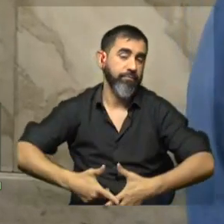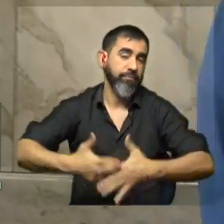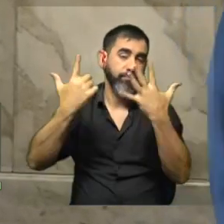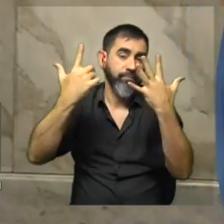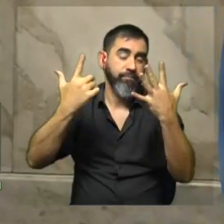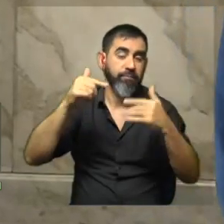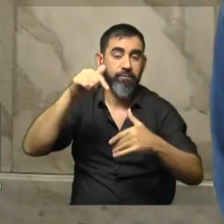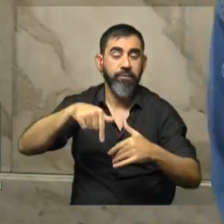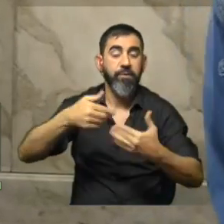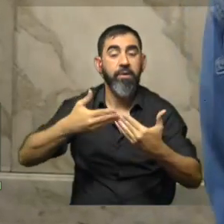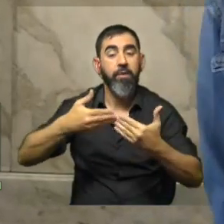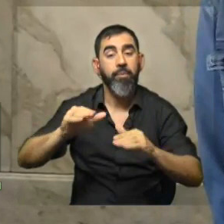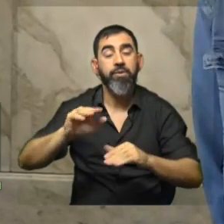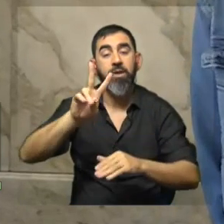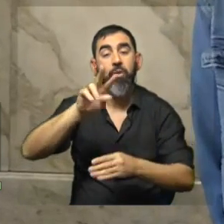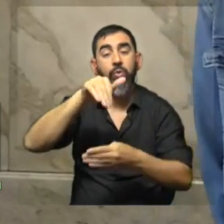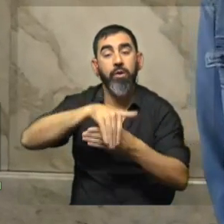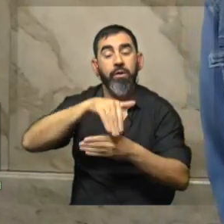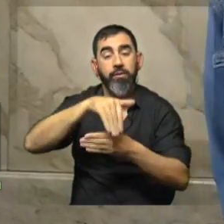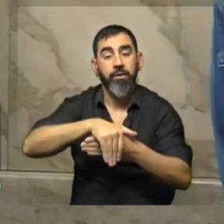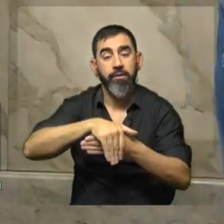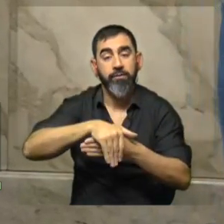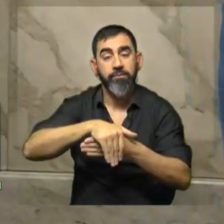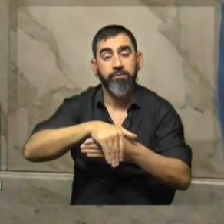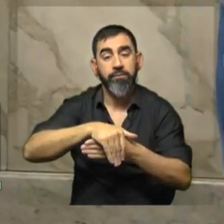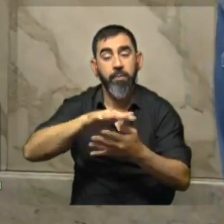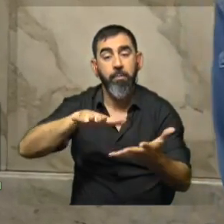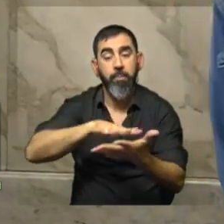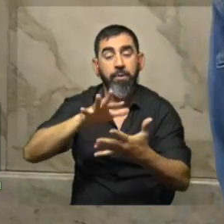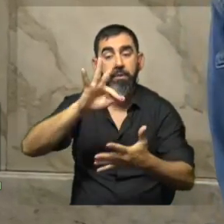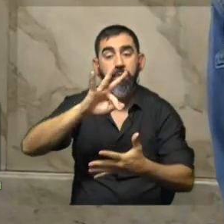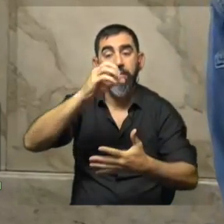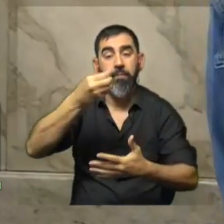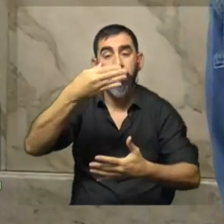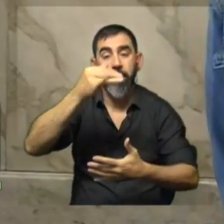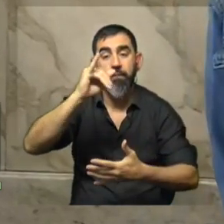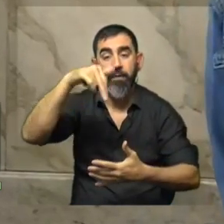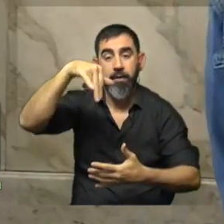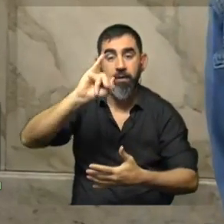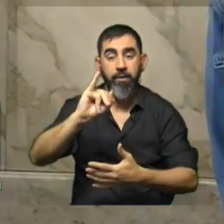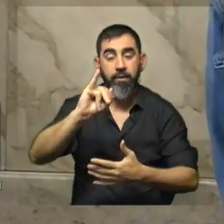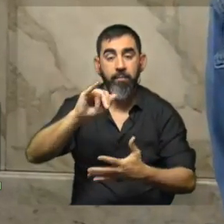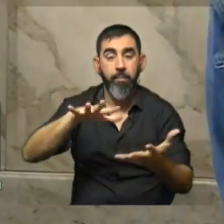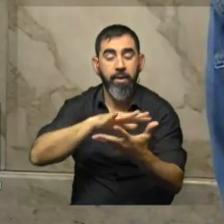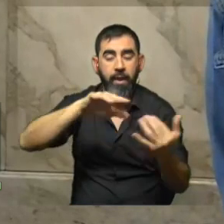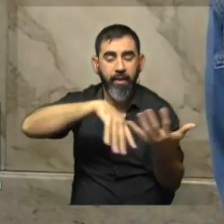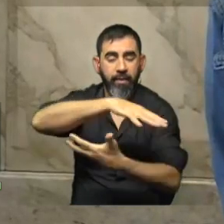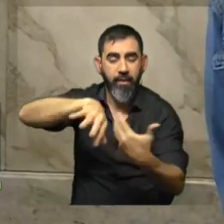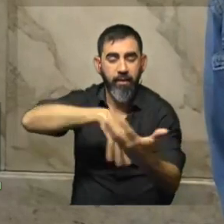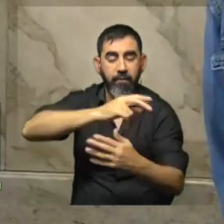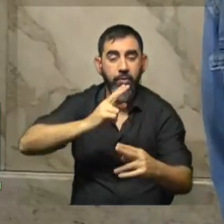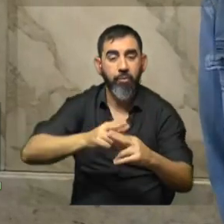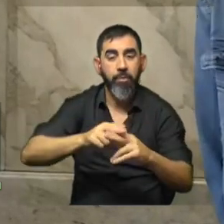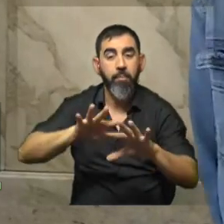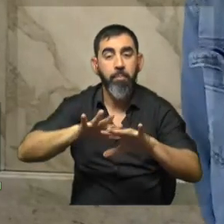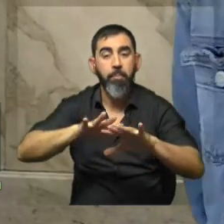candela. Los festejos comenzarán a las 2 de la tarde, donde en la Plaza Favini, conocida popularmente como la Plaza del Entrevero, habrá un